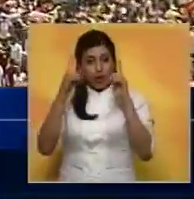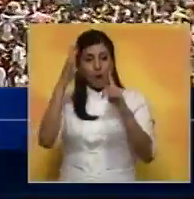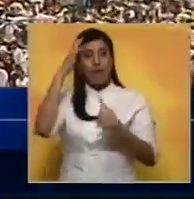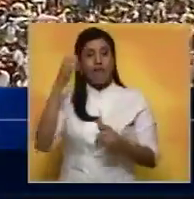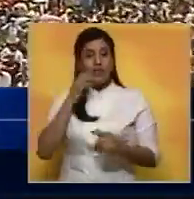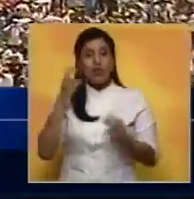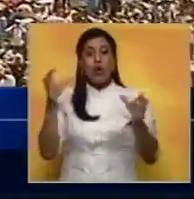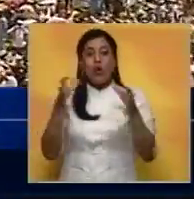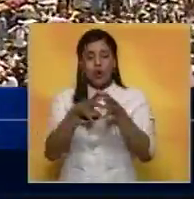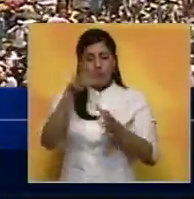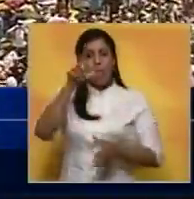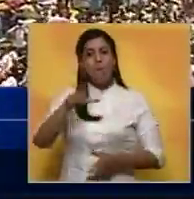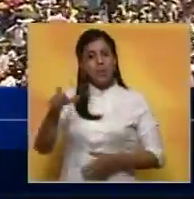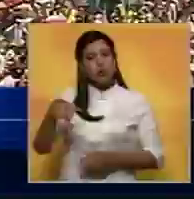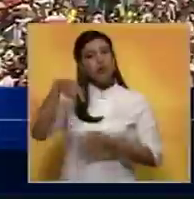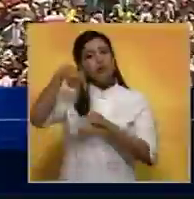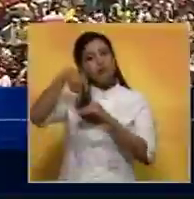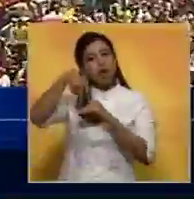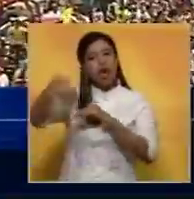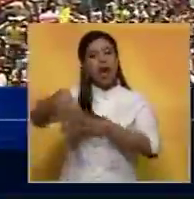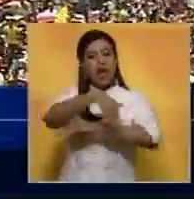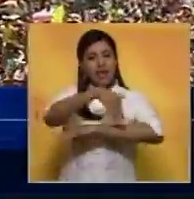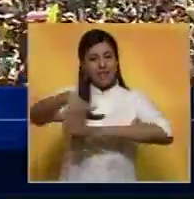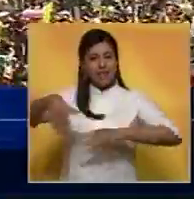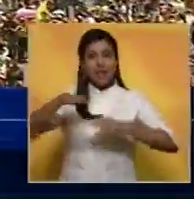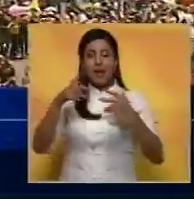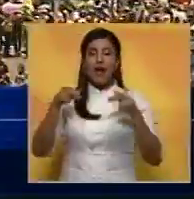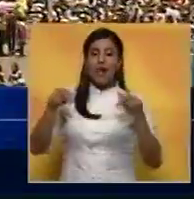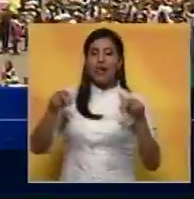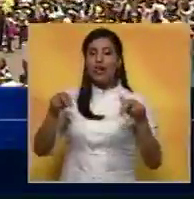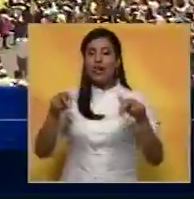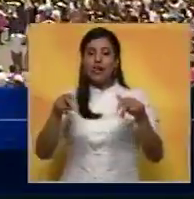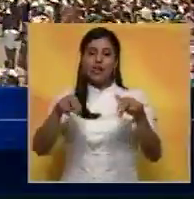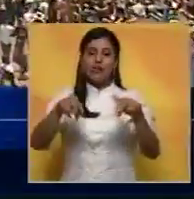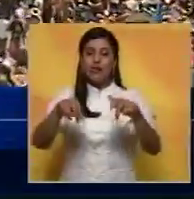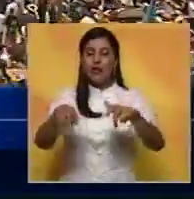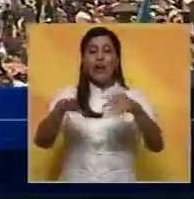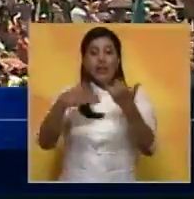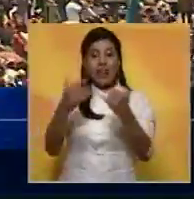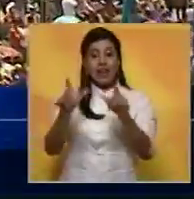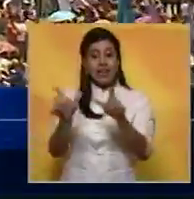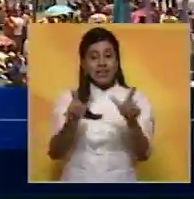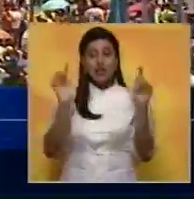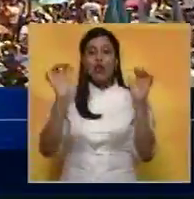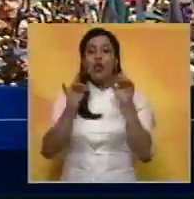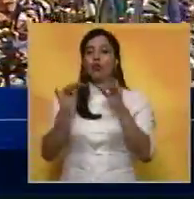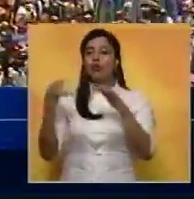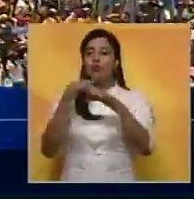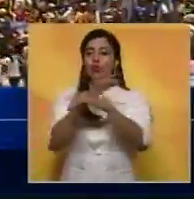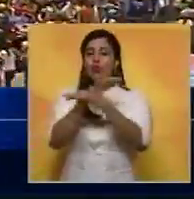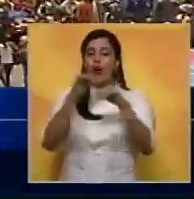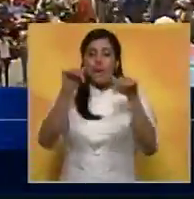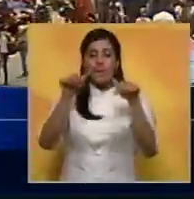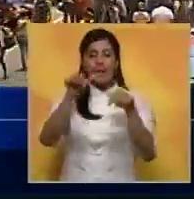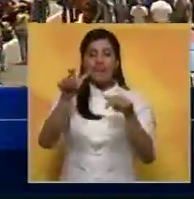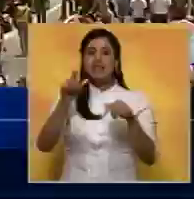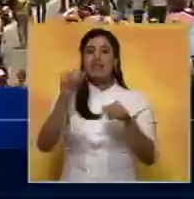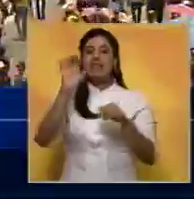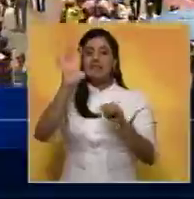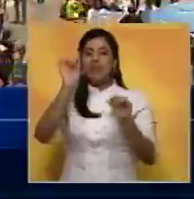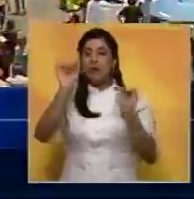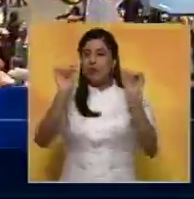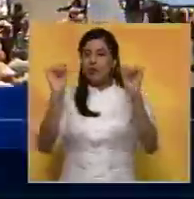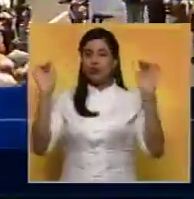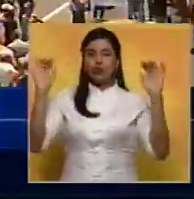autopista. Grupos de personas tomaron la Avenida Luis Roche para caminar hasta acá, donde ya comienzan a confluir quienes vienen desde 5